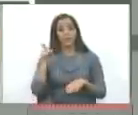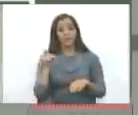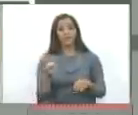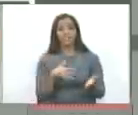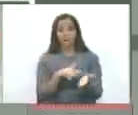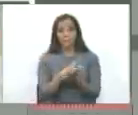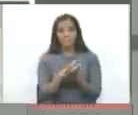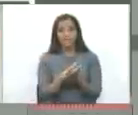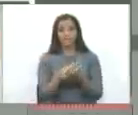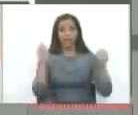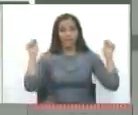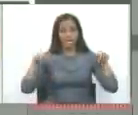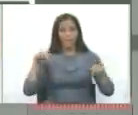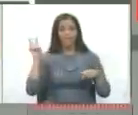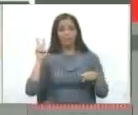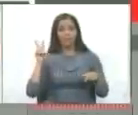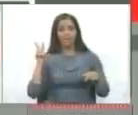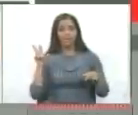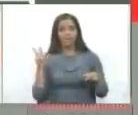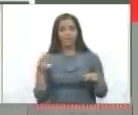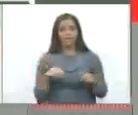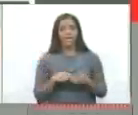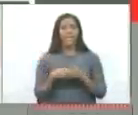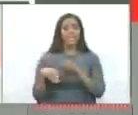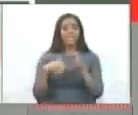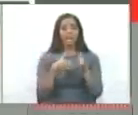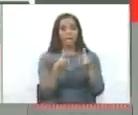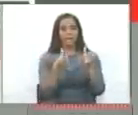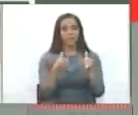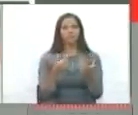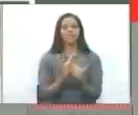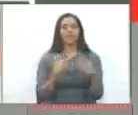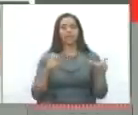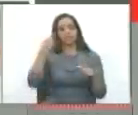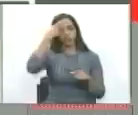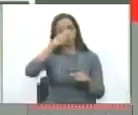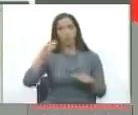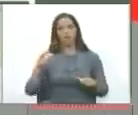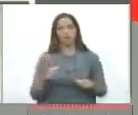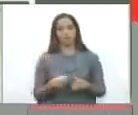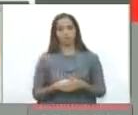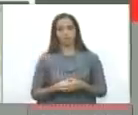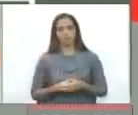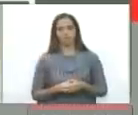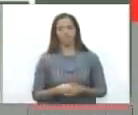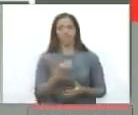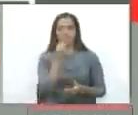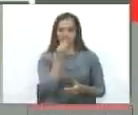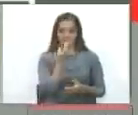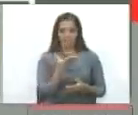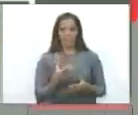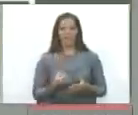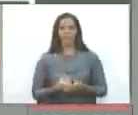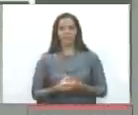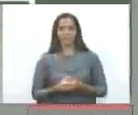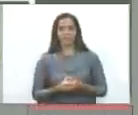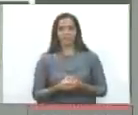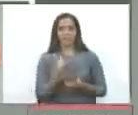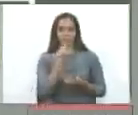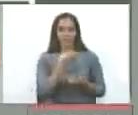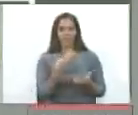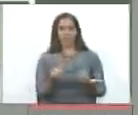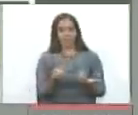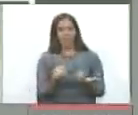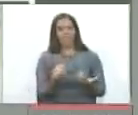ocurriendo aquí en Venezuela es el camino de la liberación de los pueblos. Qué bueno. Bueno, hay que seleccionar bien a